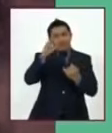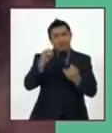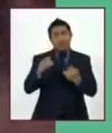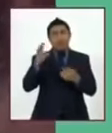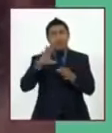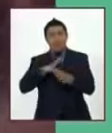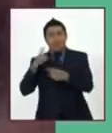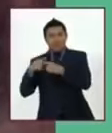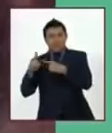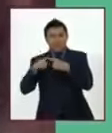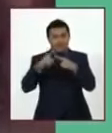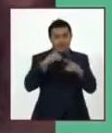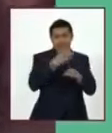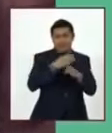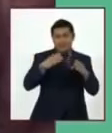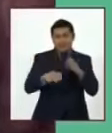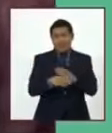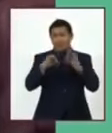serían determinantes.